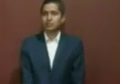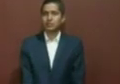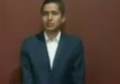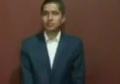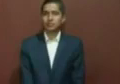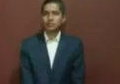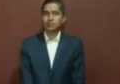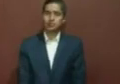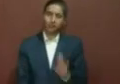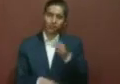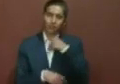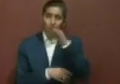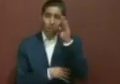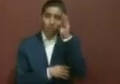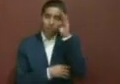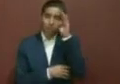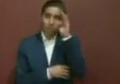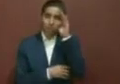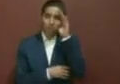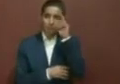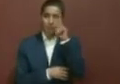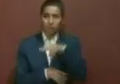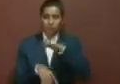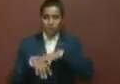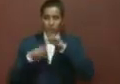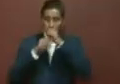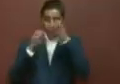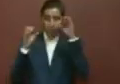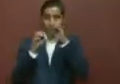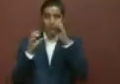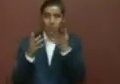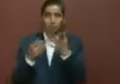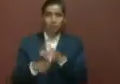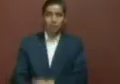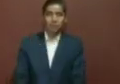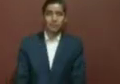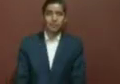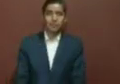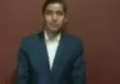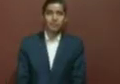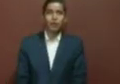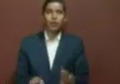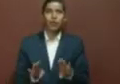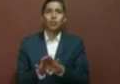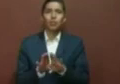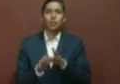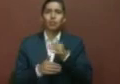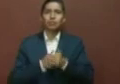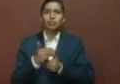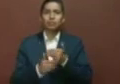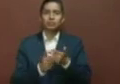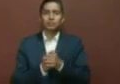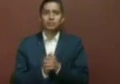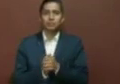¿Qué me parece realmente sorprendente de cómo va la cosa?